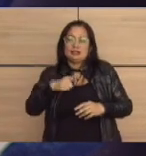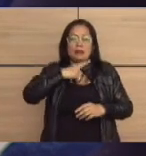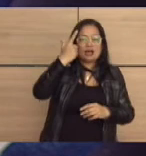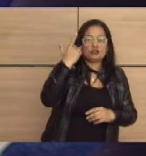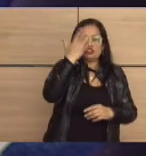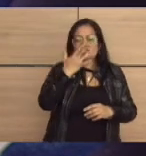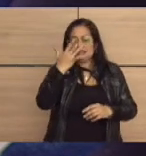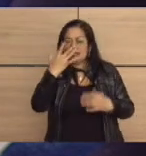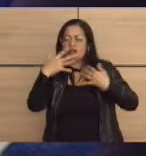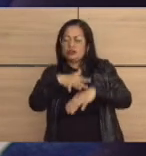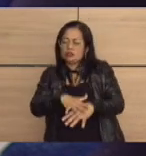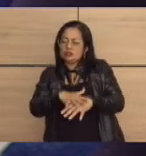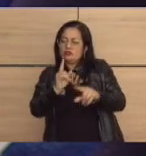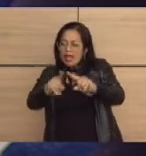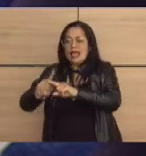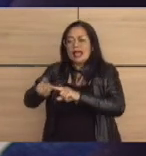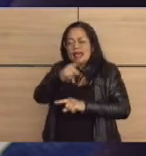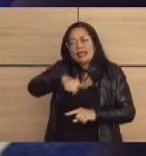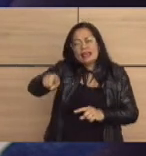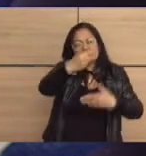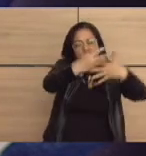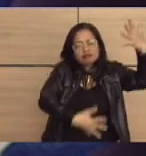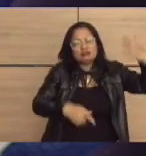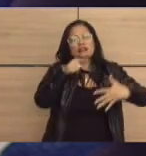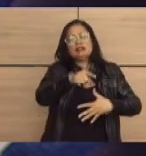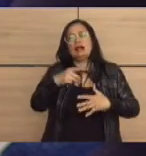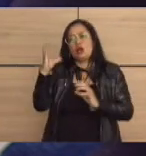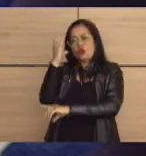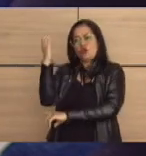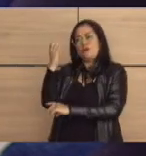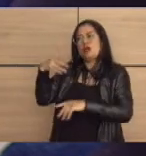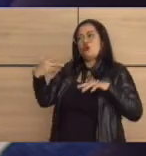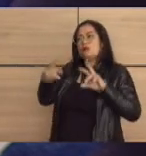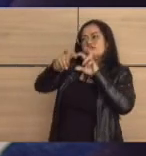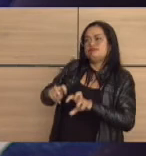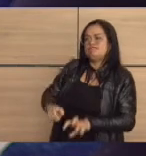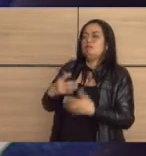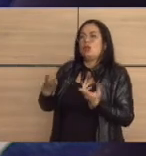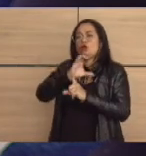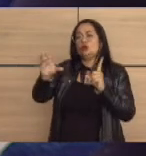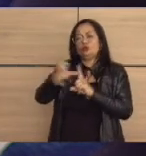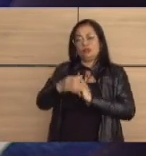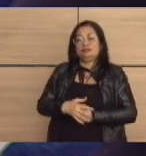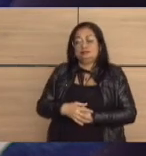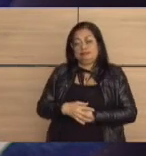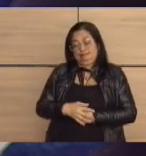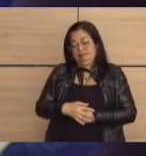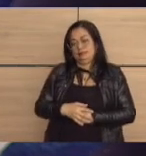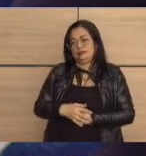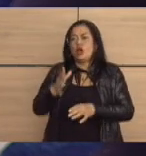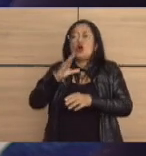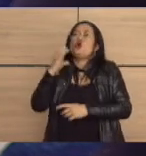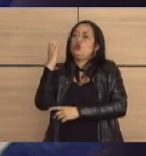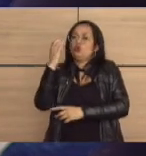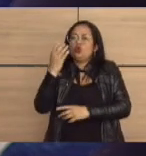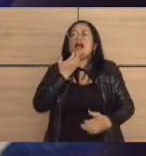de los mestizajes y de los sincretismos. Y lo que mejor ha sabido leer todo eso ha sido nuestra cultura popular. En